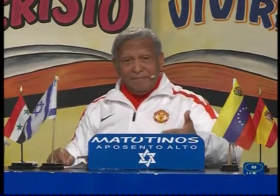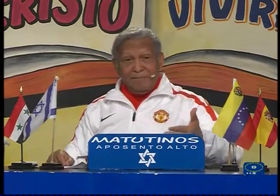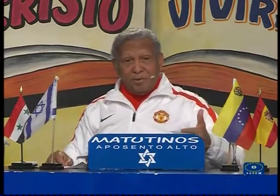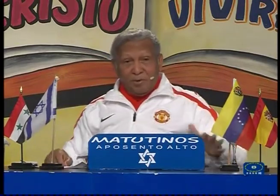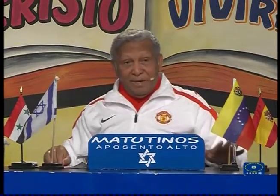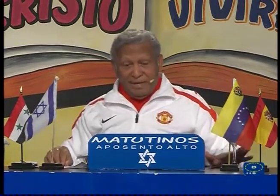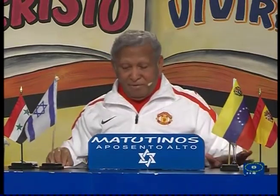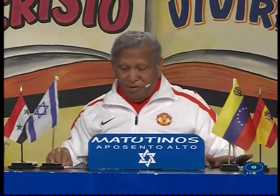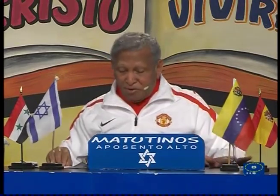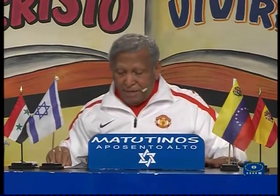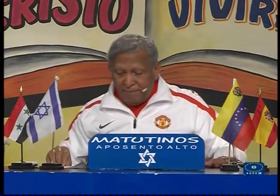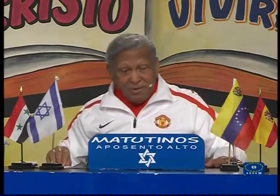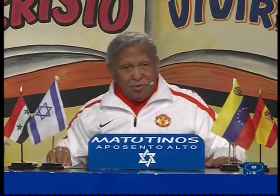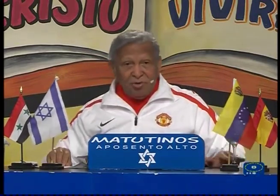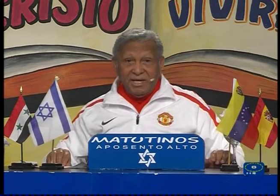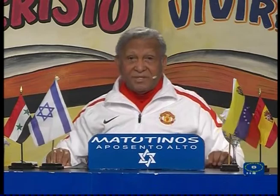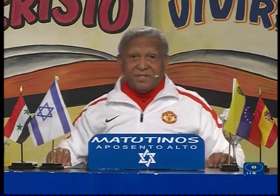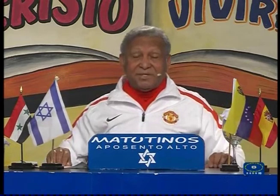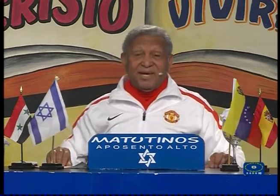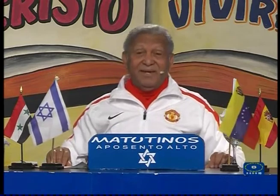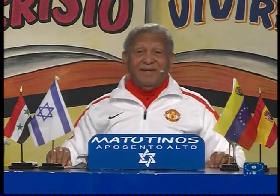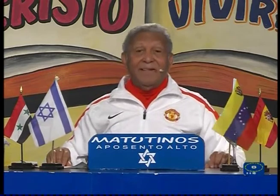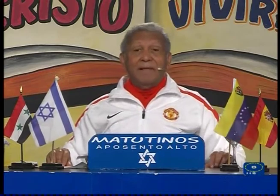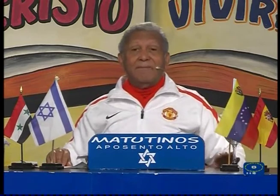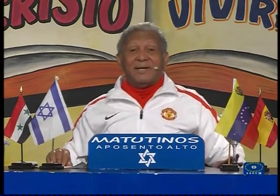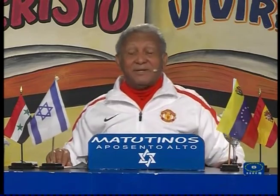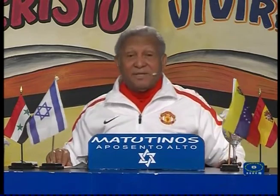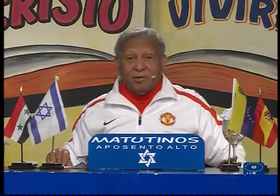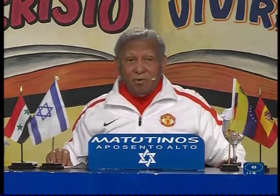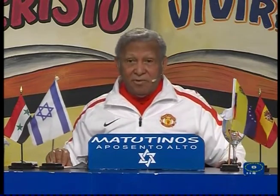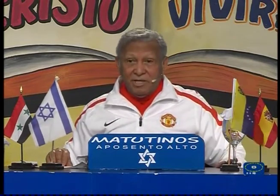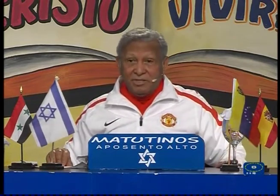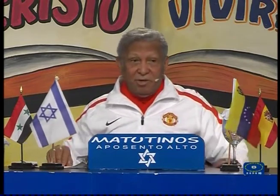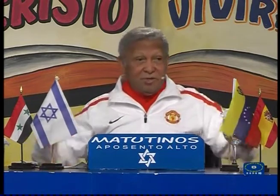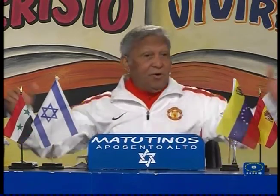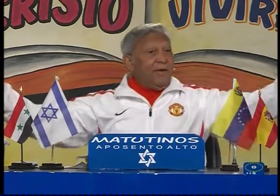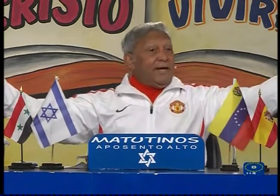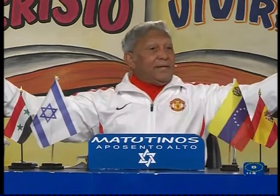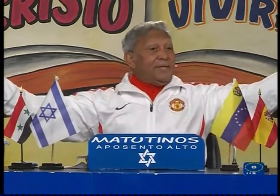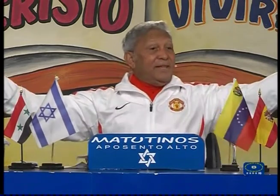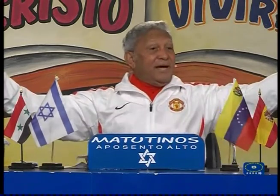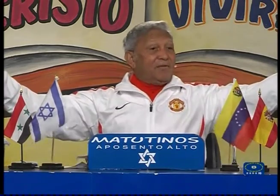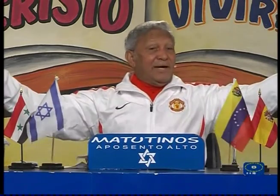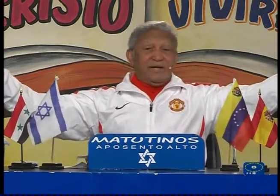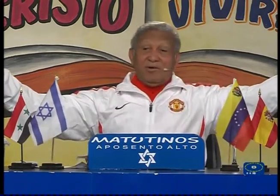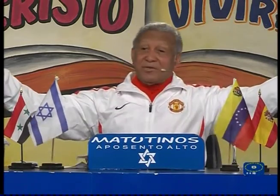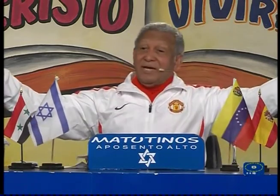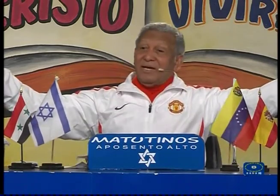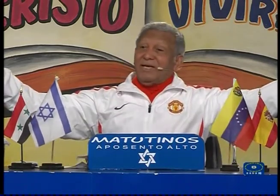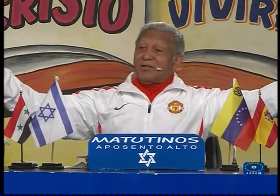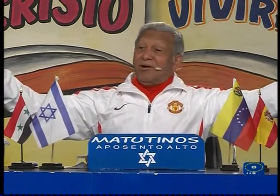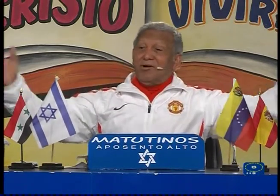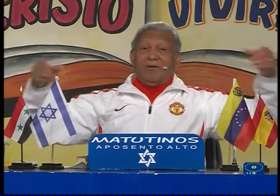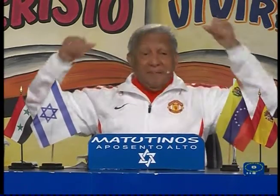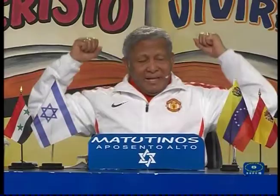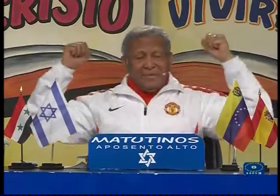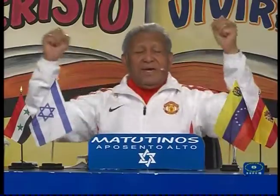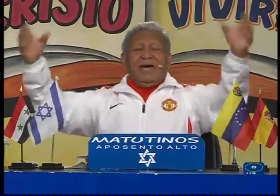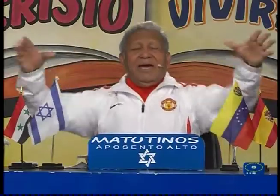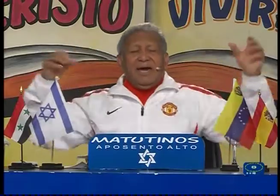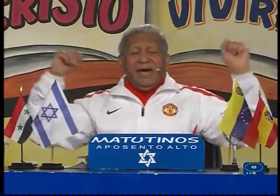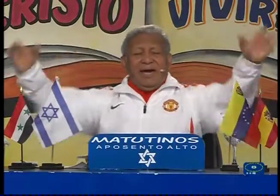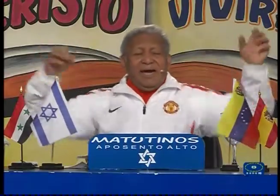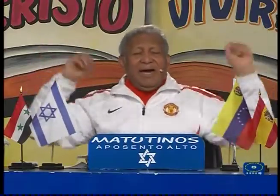olvidar. Proverbios capítulo 16, versículo 18. ¿Estás de acuerdo, cielito?